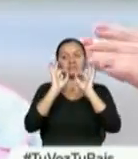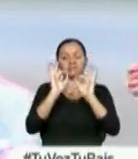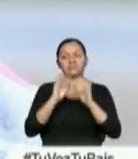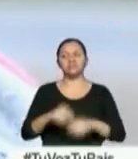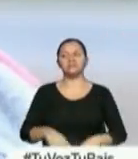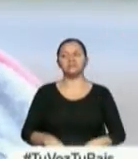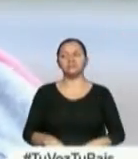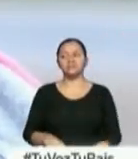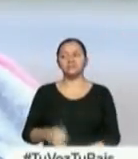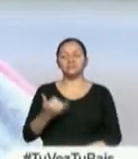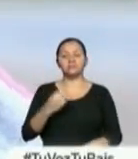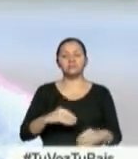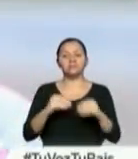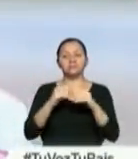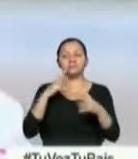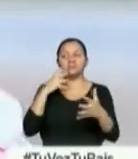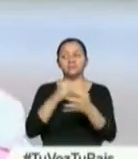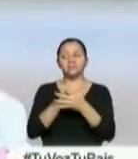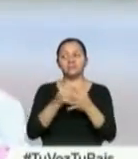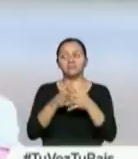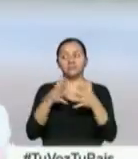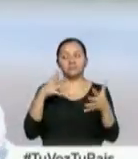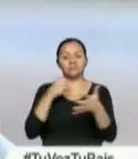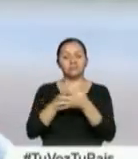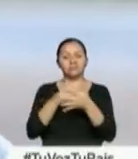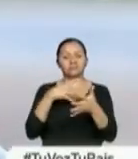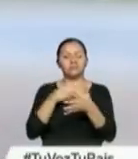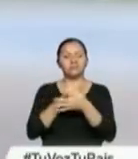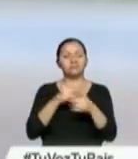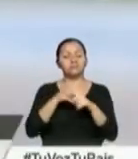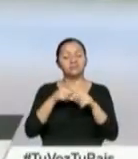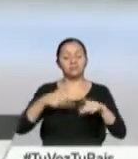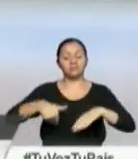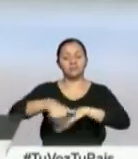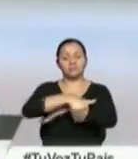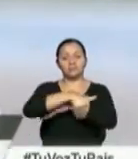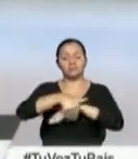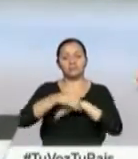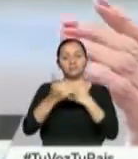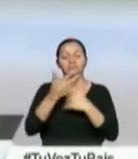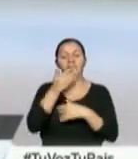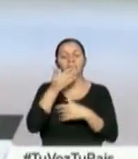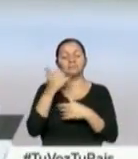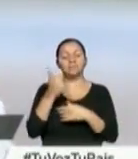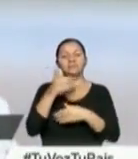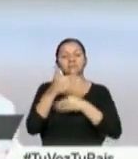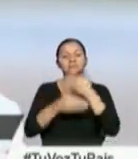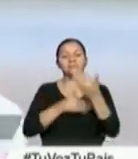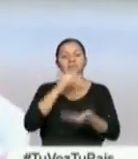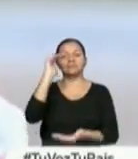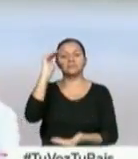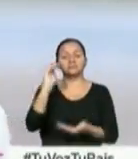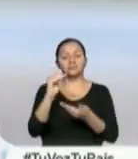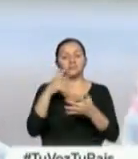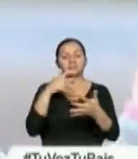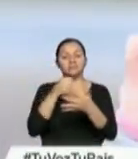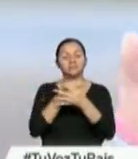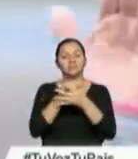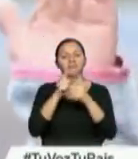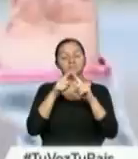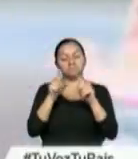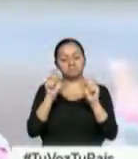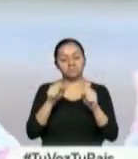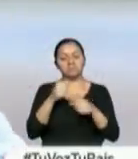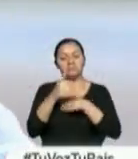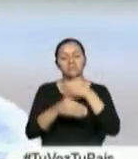Había muchos accidentes, pero hoy con la carretera que está mejor, han disminuido los accidentes y pueden